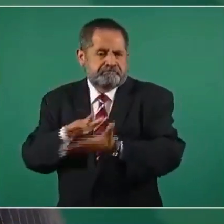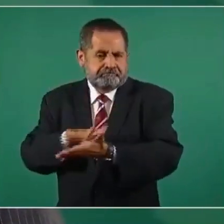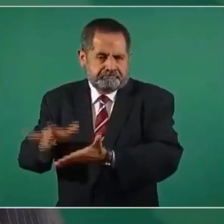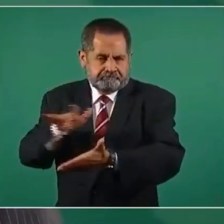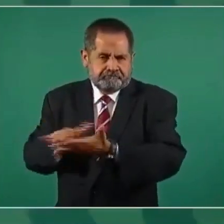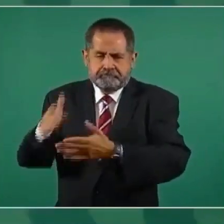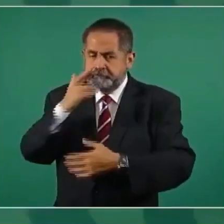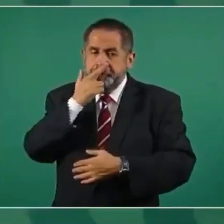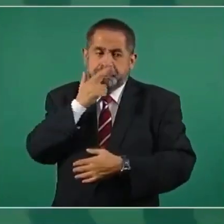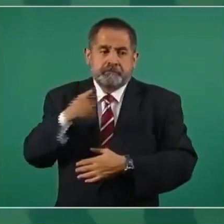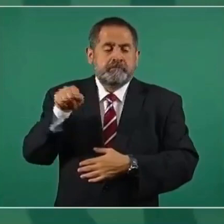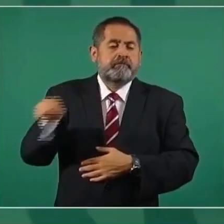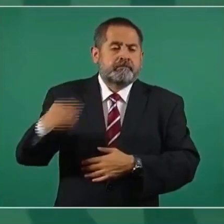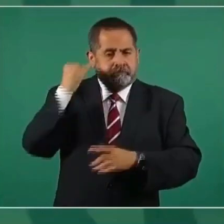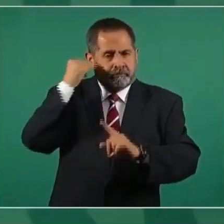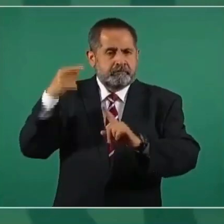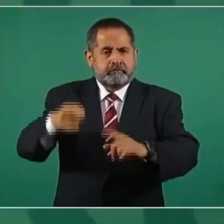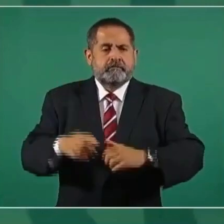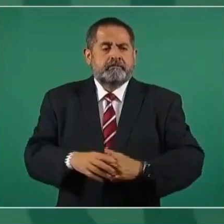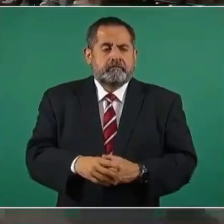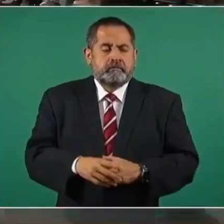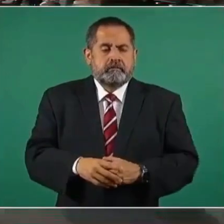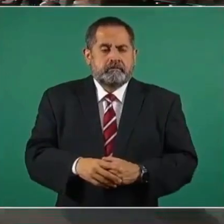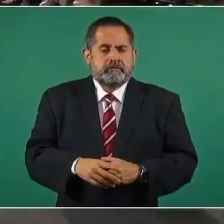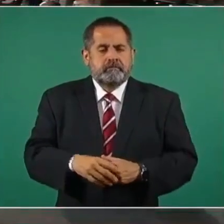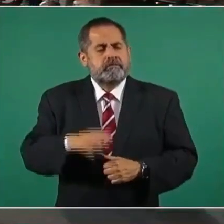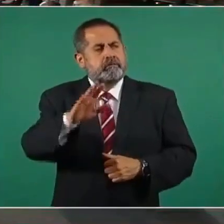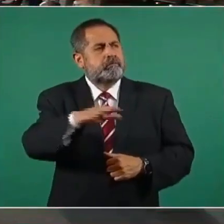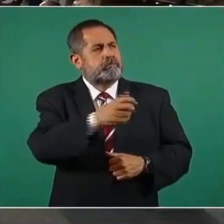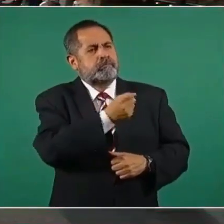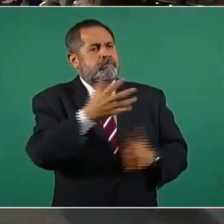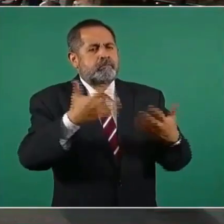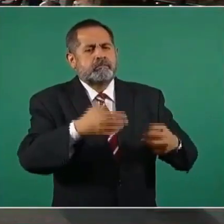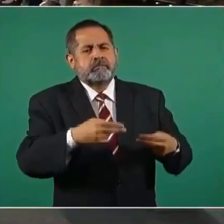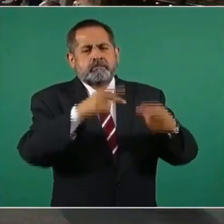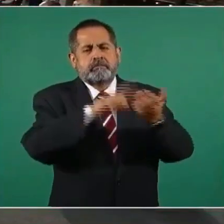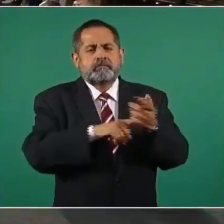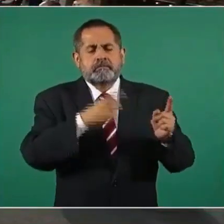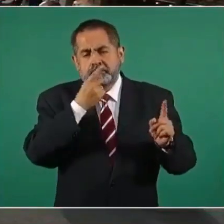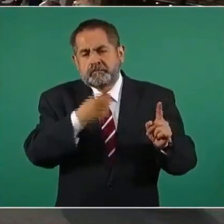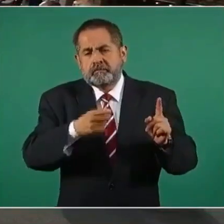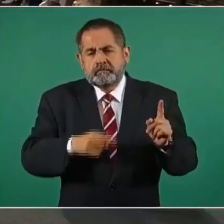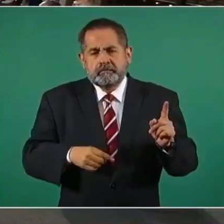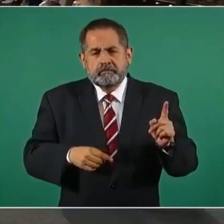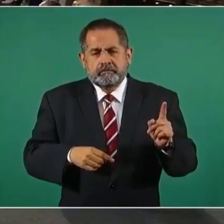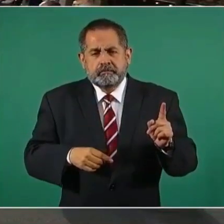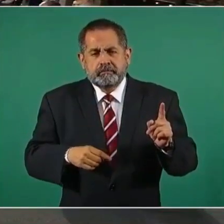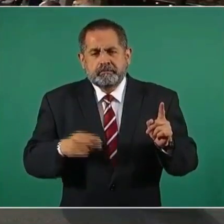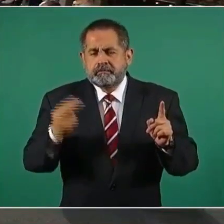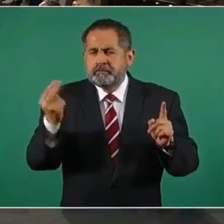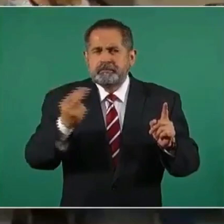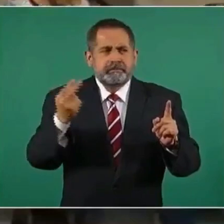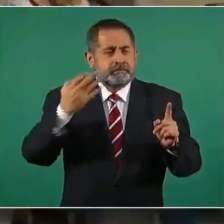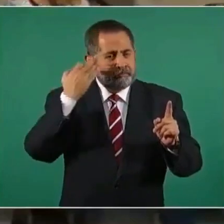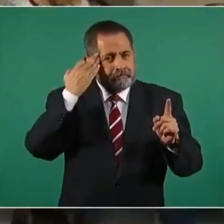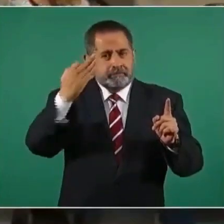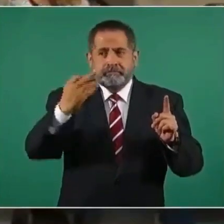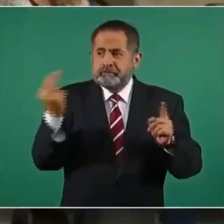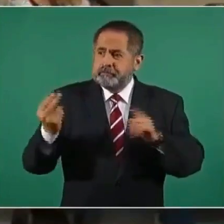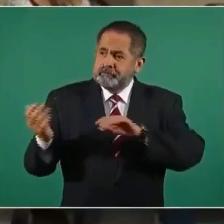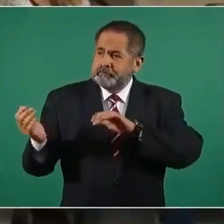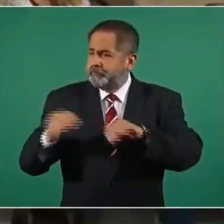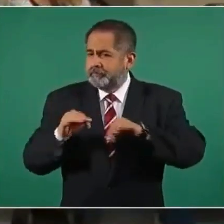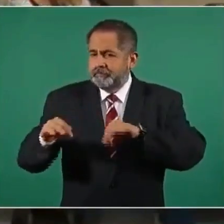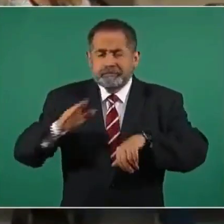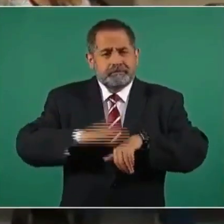Ese es el propósito. Sí, de hecho hay empresas que su línea de producción les exigen ciertas épocas, a lo mejor una